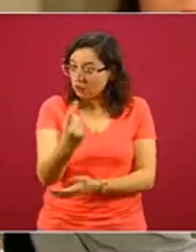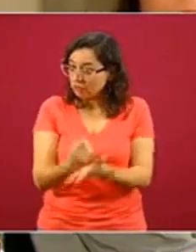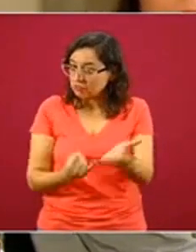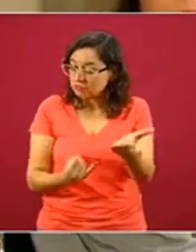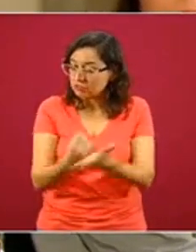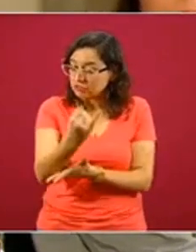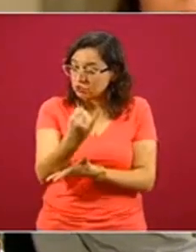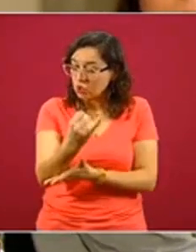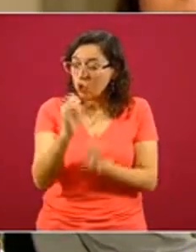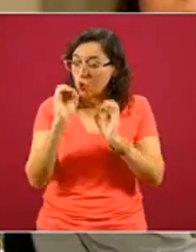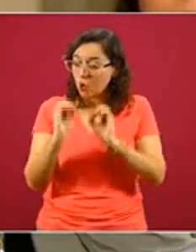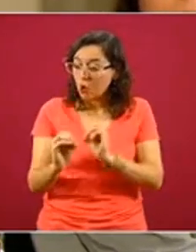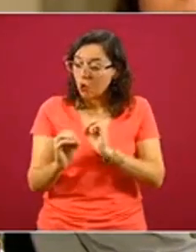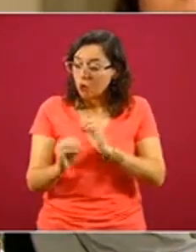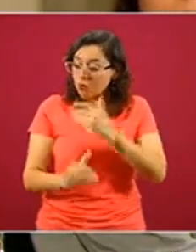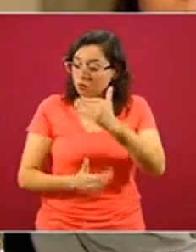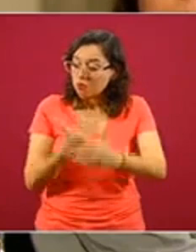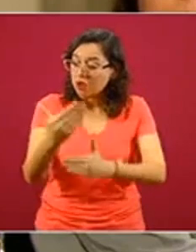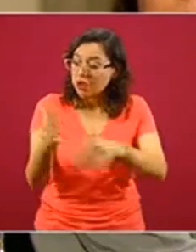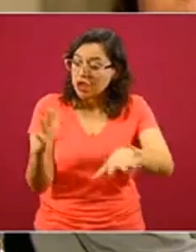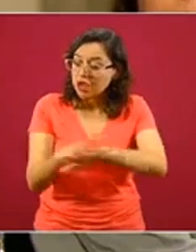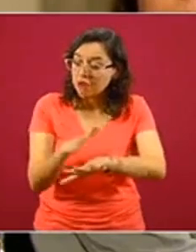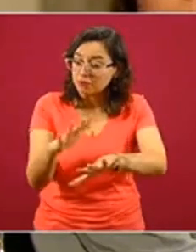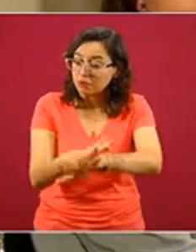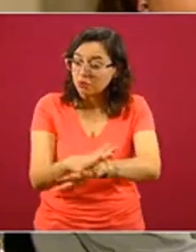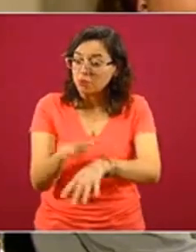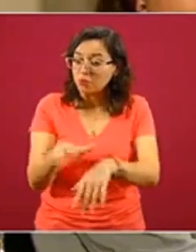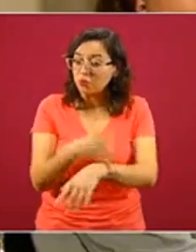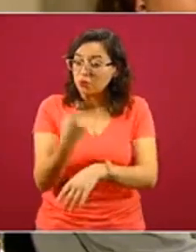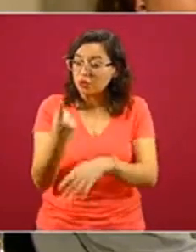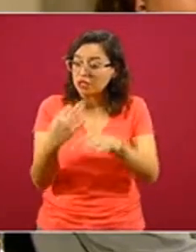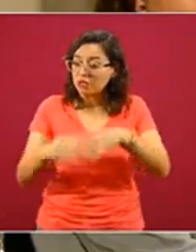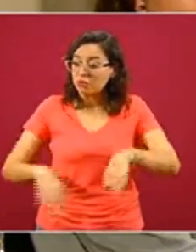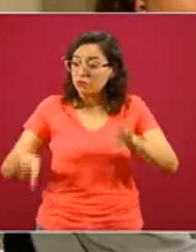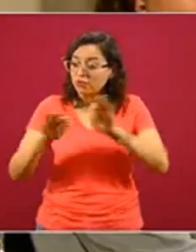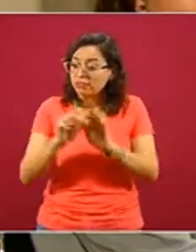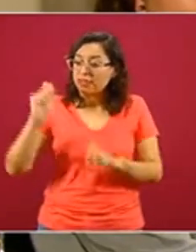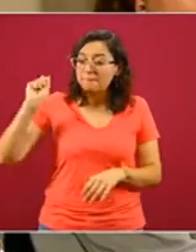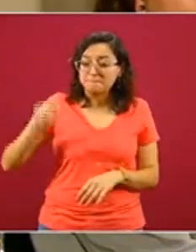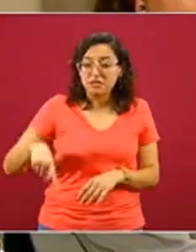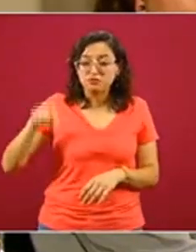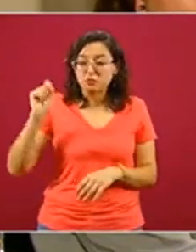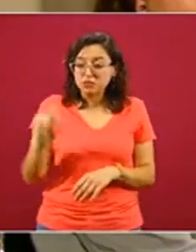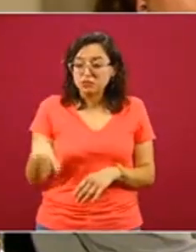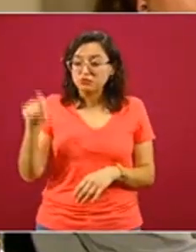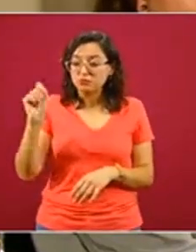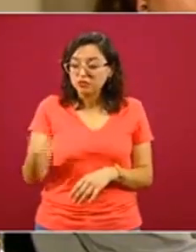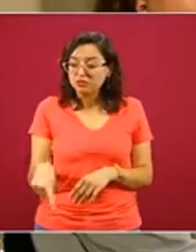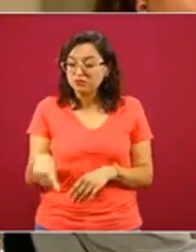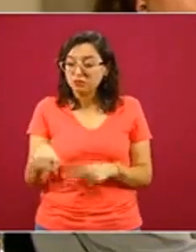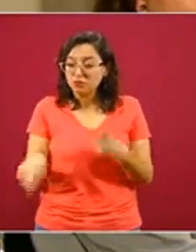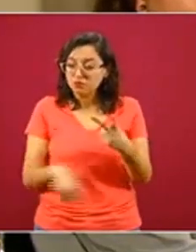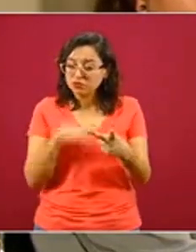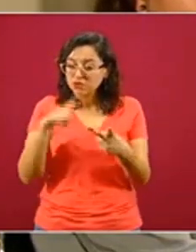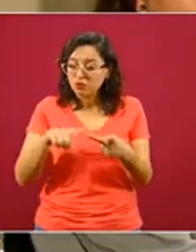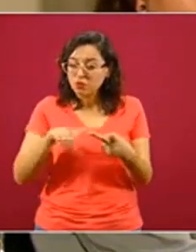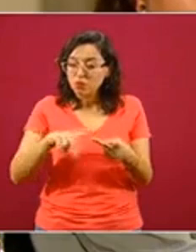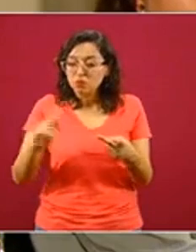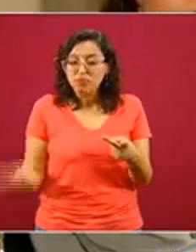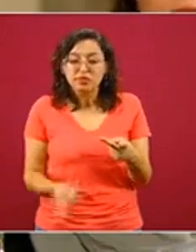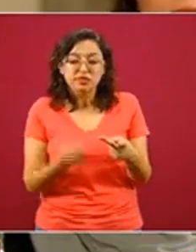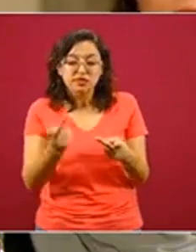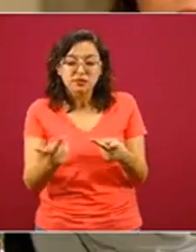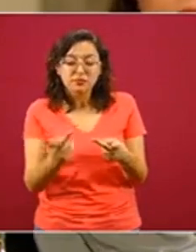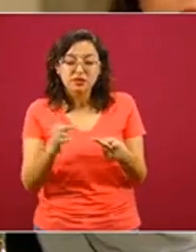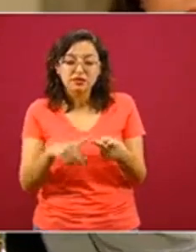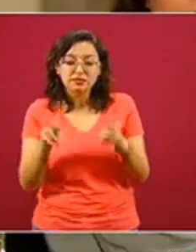medir con la misma vara, el riesgo en el país. Eso por un lado. Y la segunda pregunta es sobre los derechos